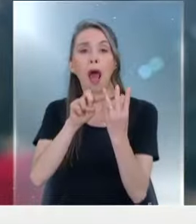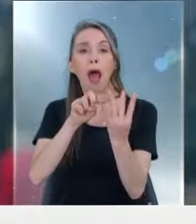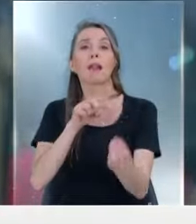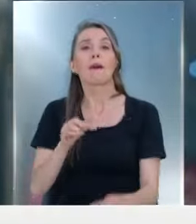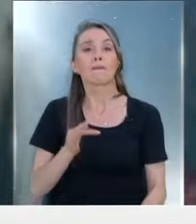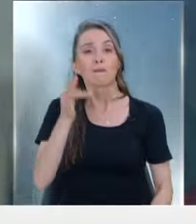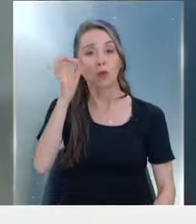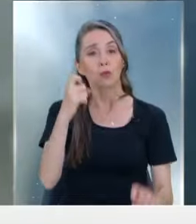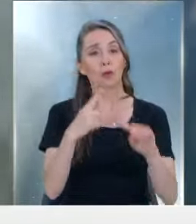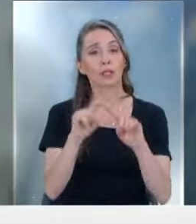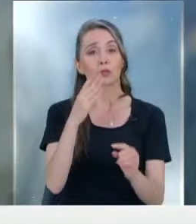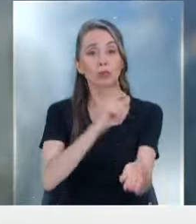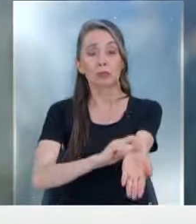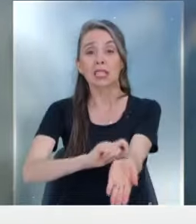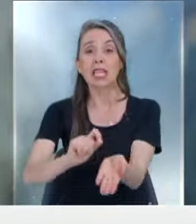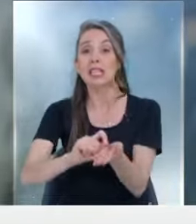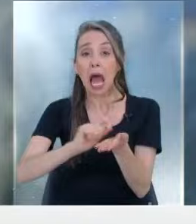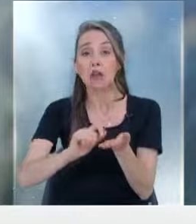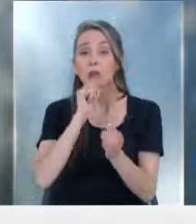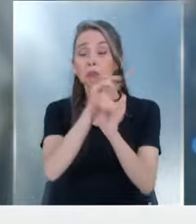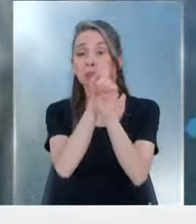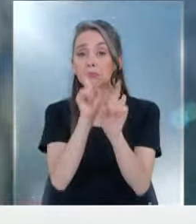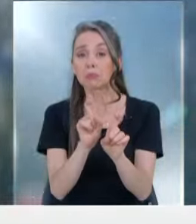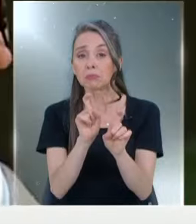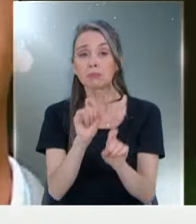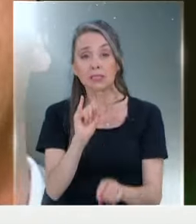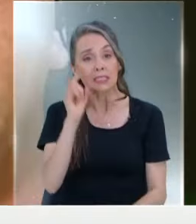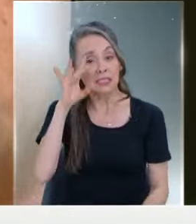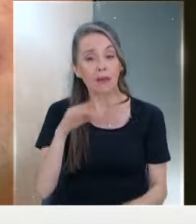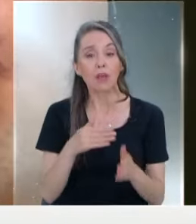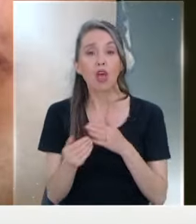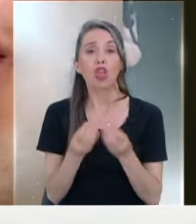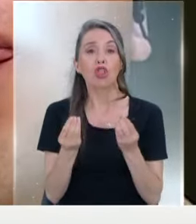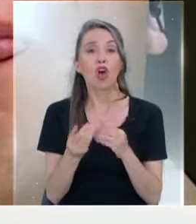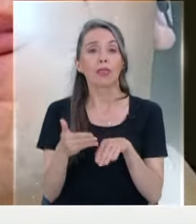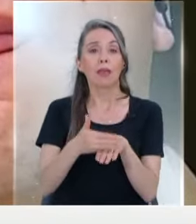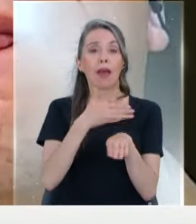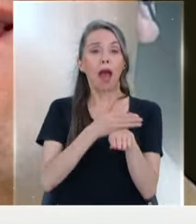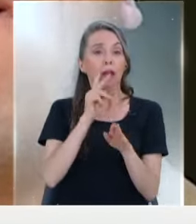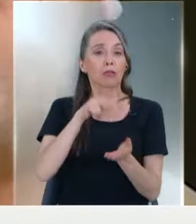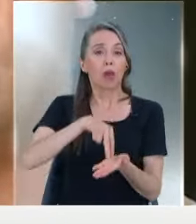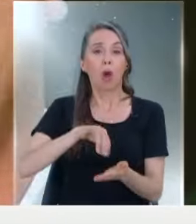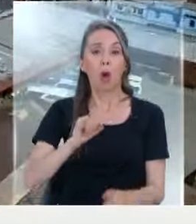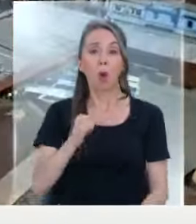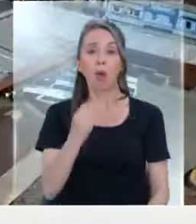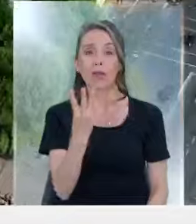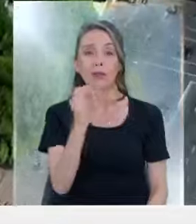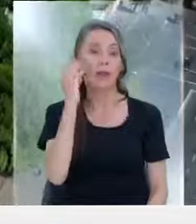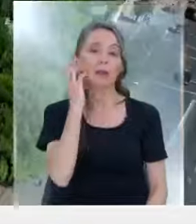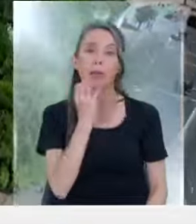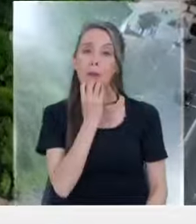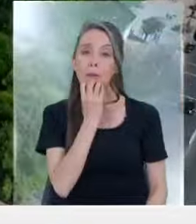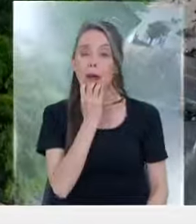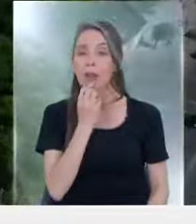ex subsecretario es incierto, pero lo que sí sabemos es dónde estaba el jueves 30 de mayo. Está invitado